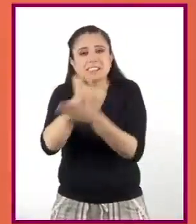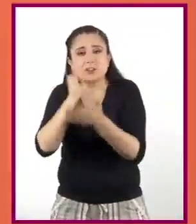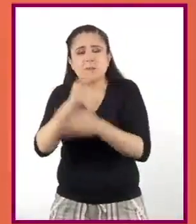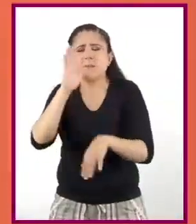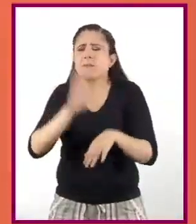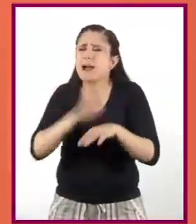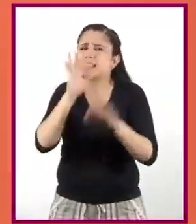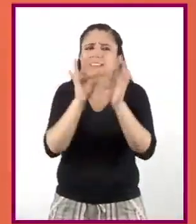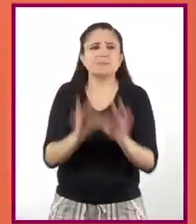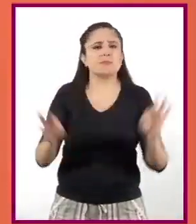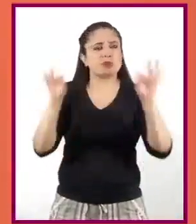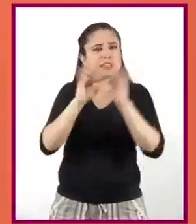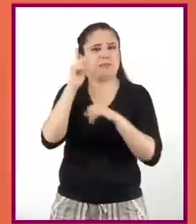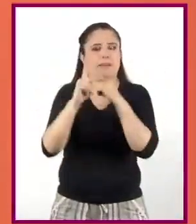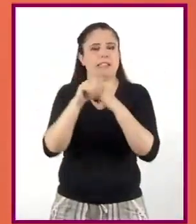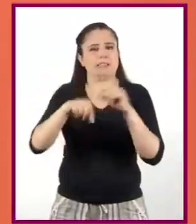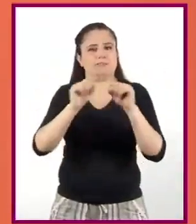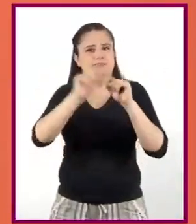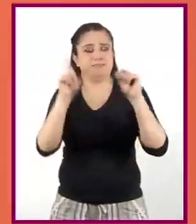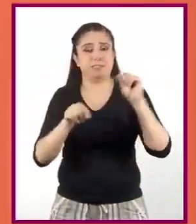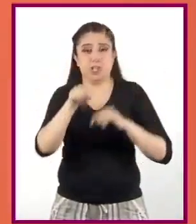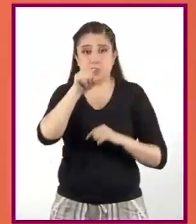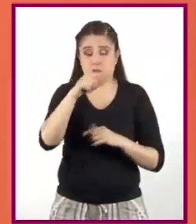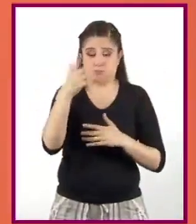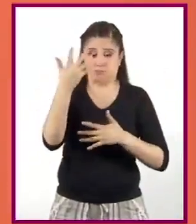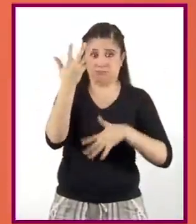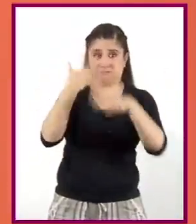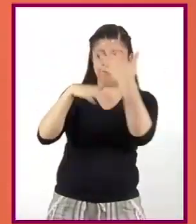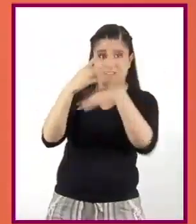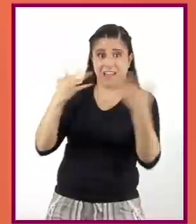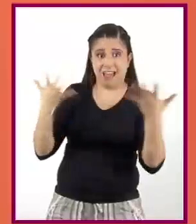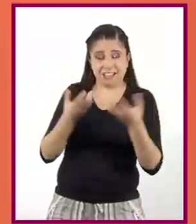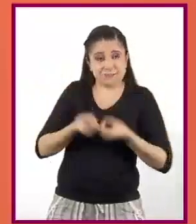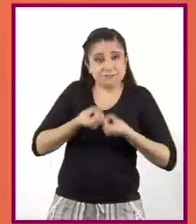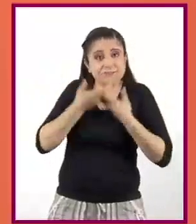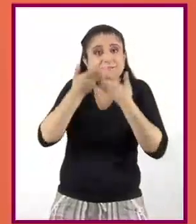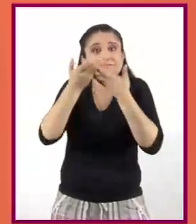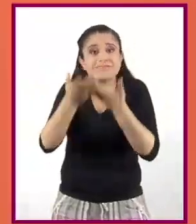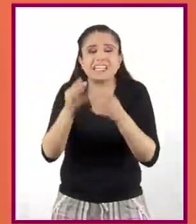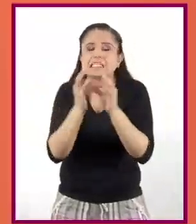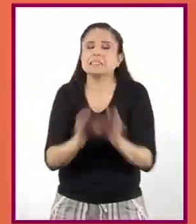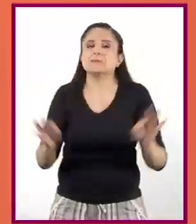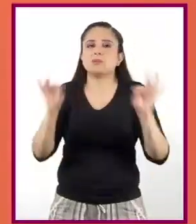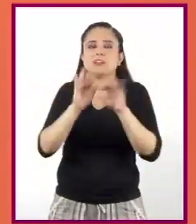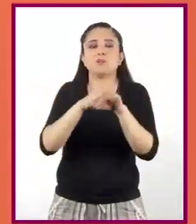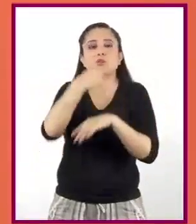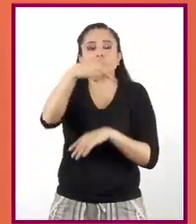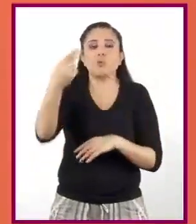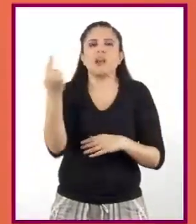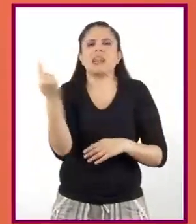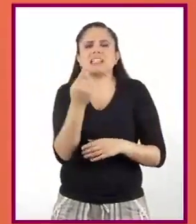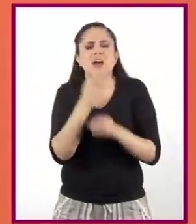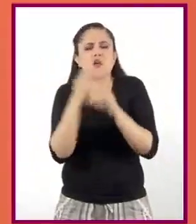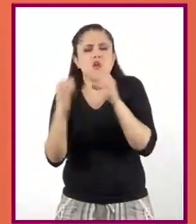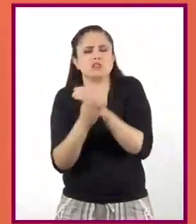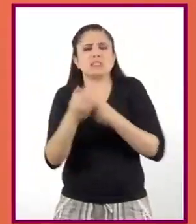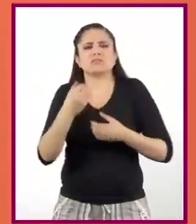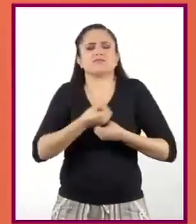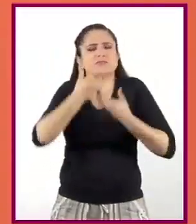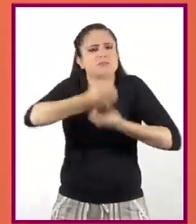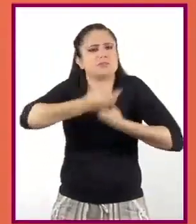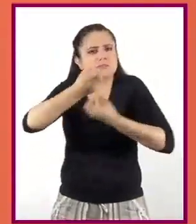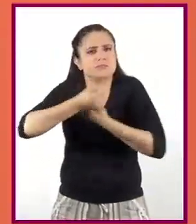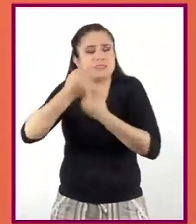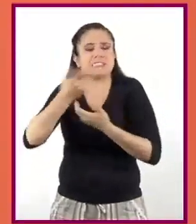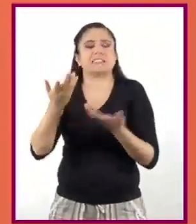más importantes del país. Su voz es muy valiosa porque ustedes son quienes expresan sus necesidades inmediatas